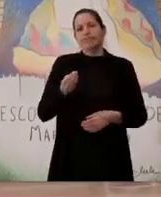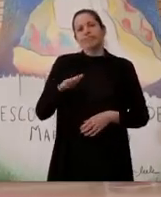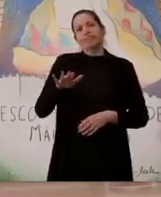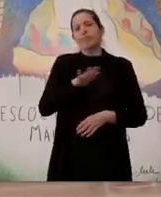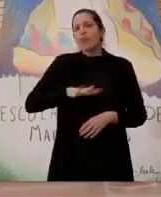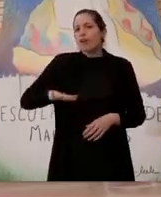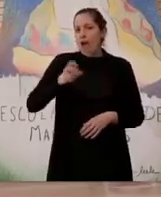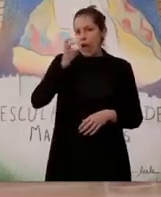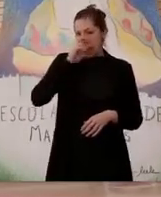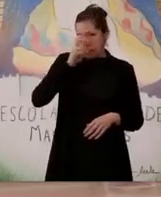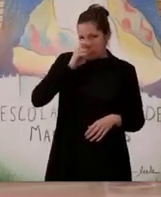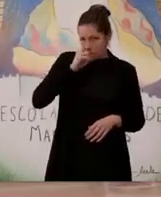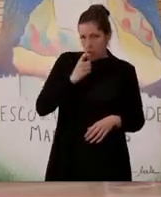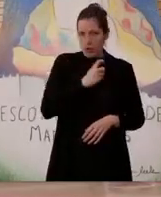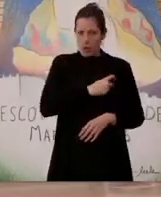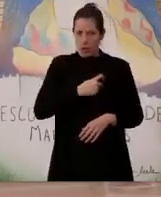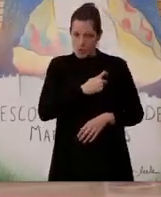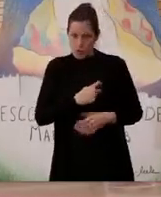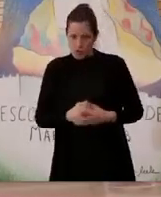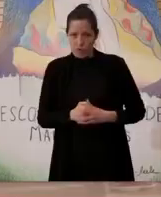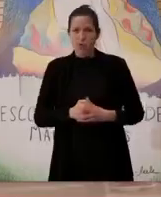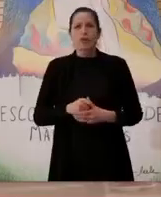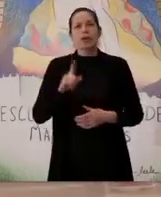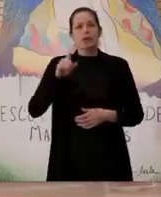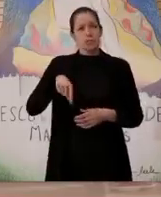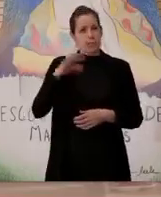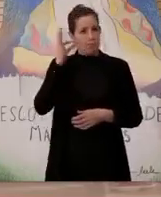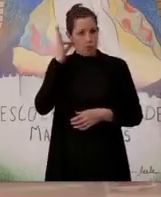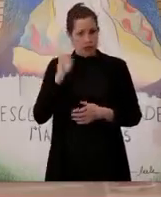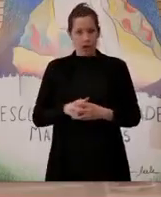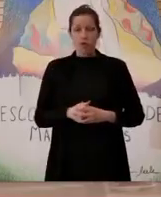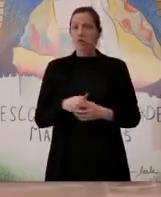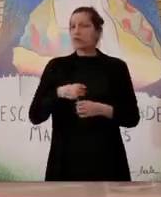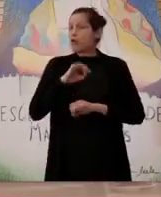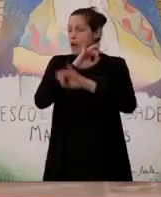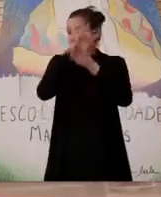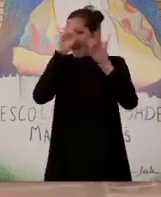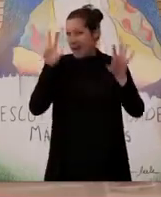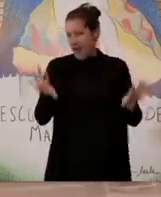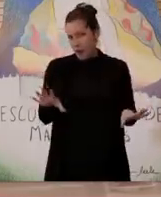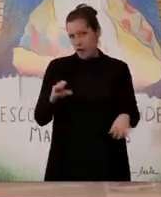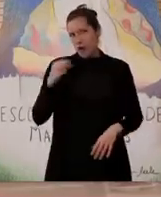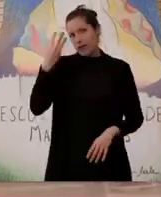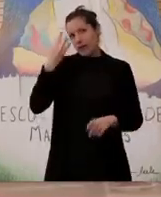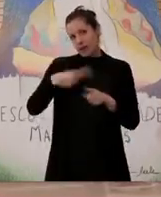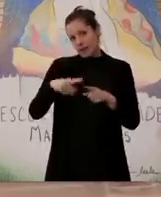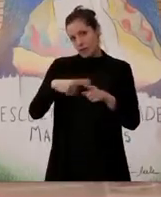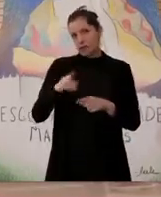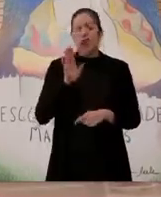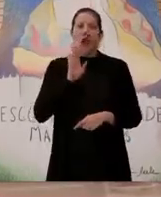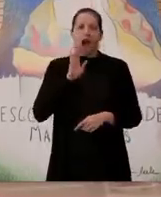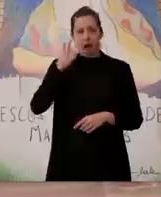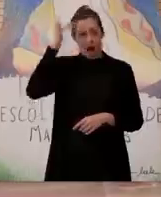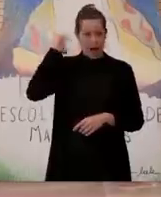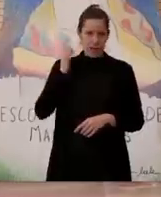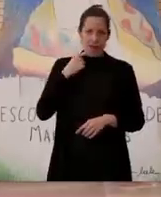en marcha con seis municipal de mujeres en aquel momento y sobre todo en claras tres cosas que sea carmeladizo proyectos